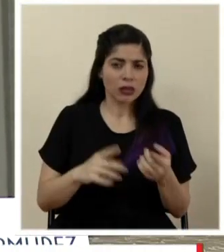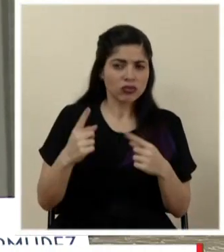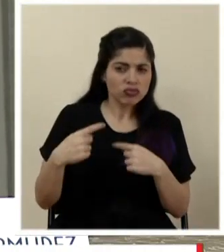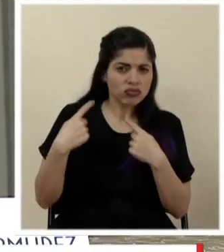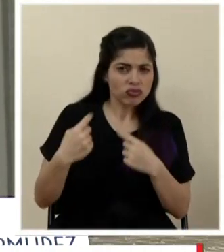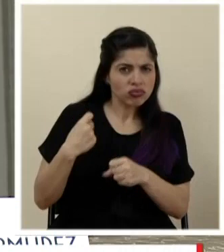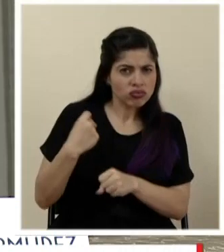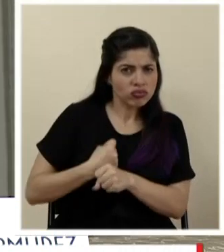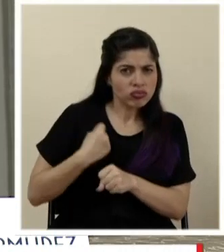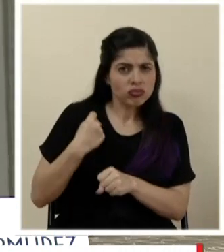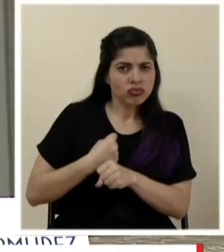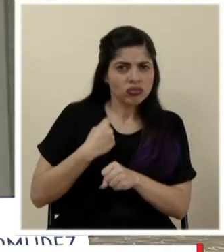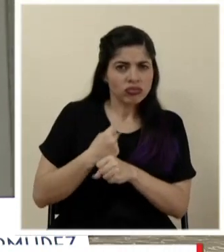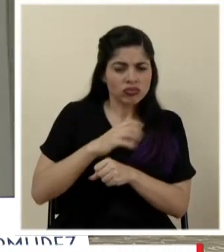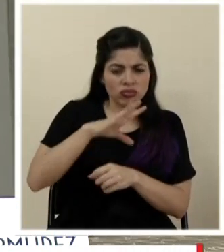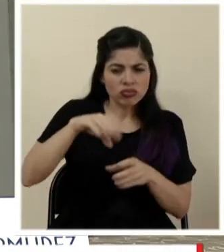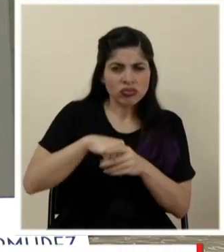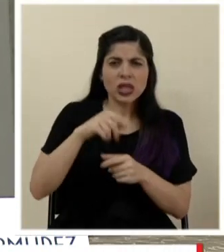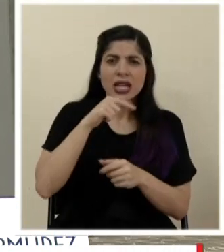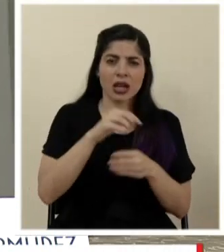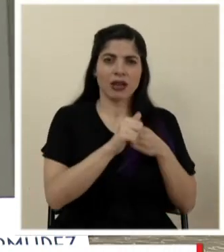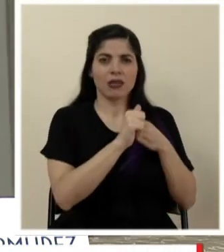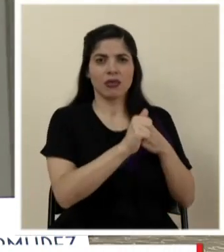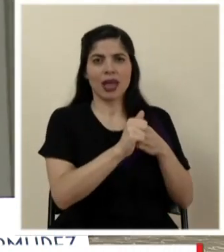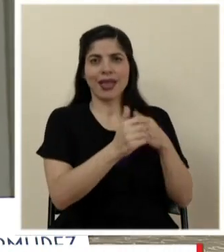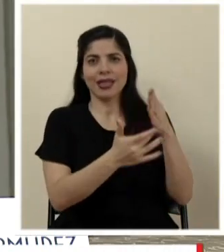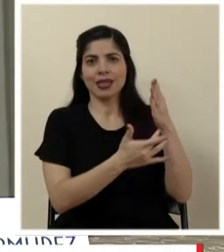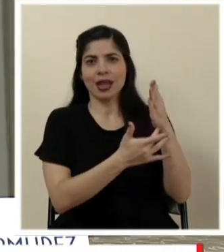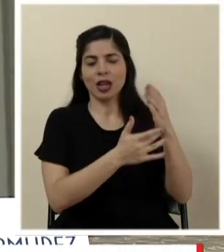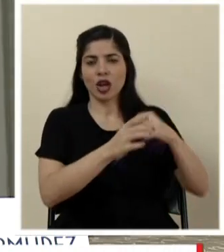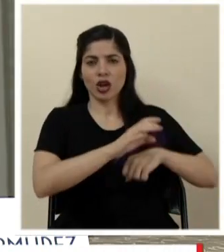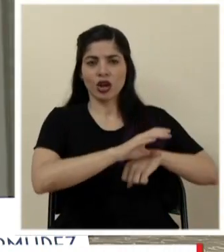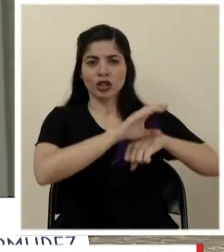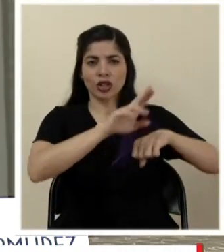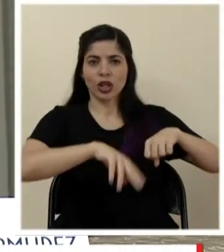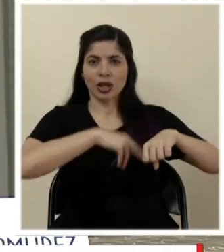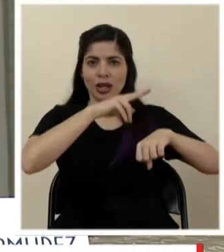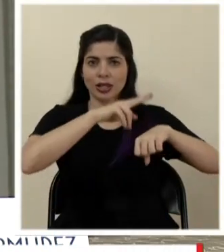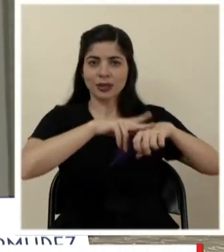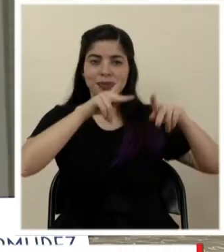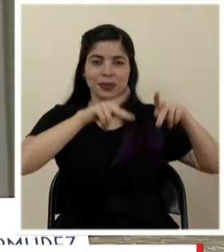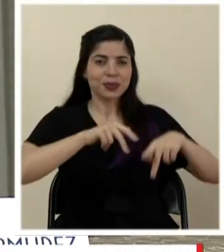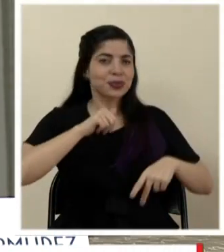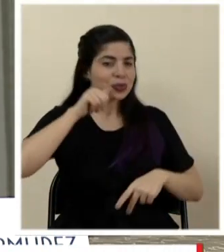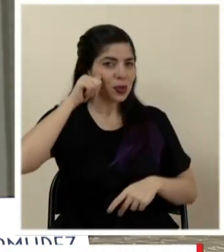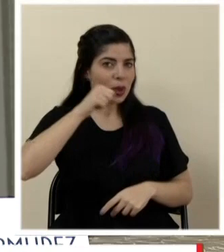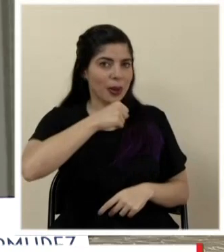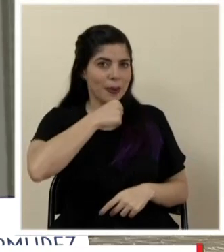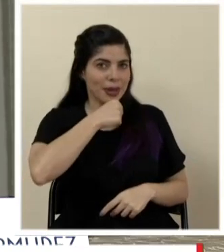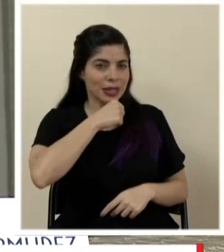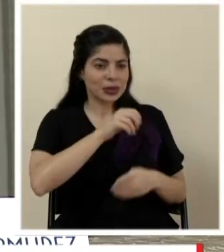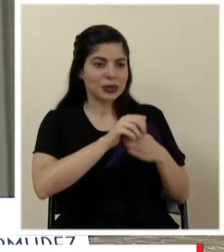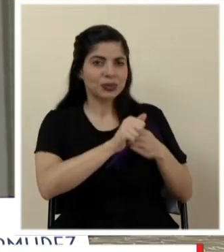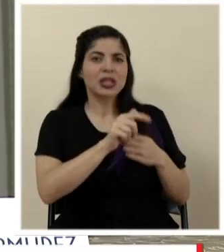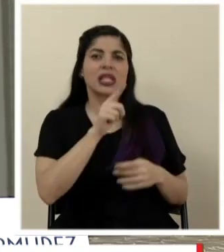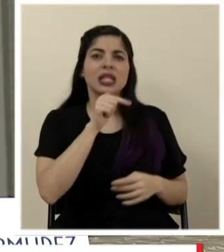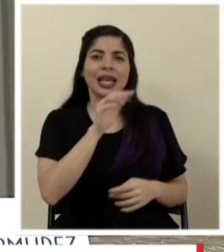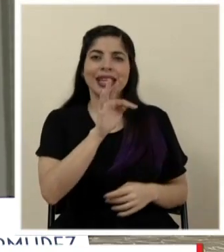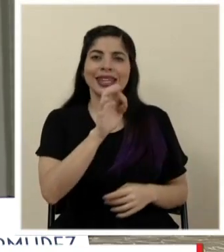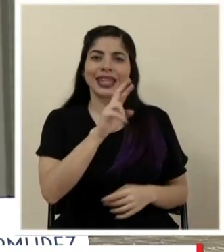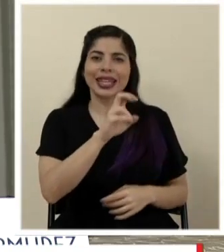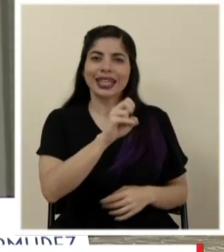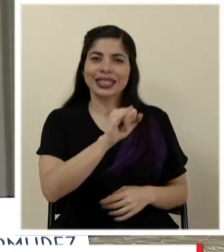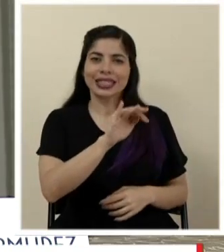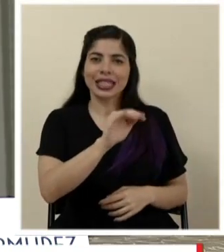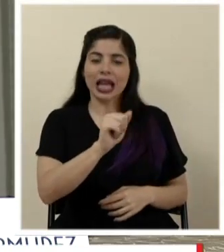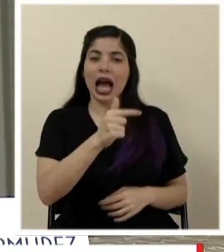trabajo se ha conjugado el liderazgo técnico del Consejo Nacional de la Persona Adulta Mayor, liderado por doña Teresita